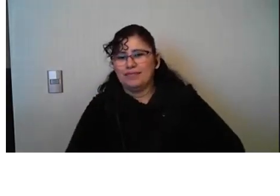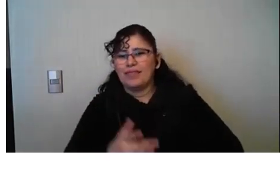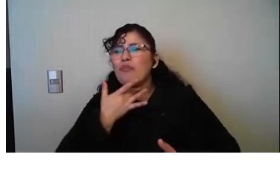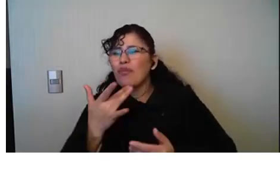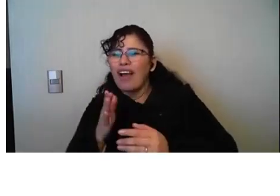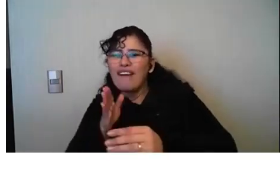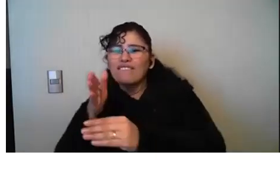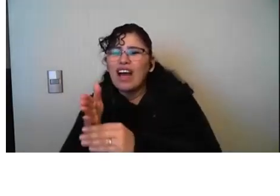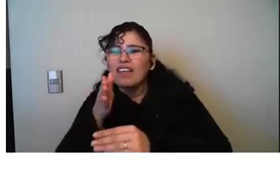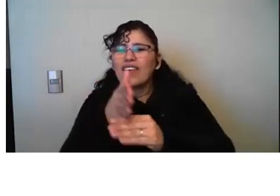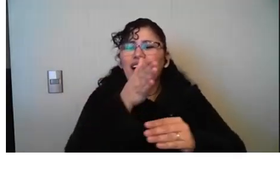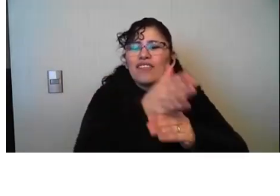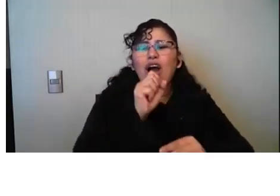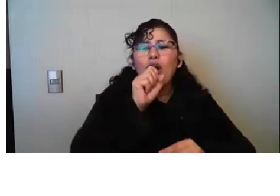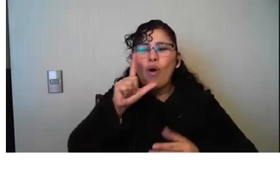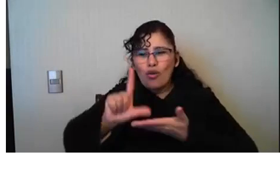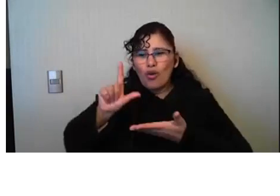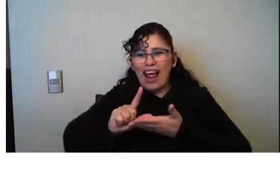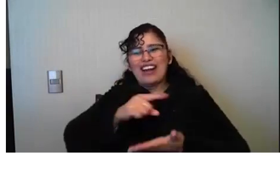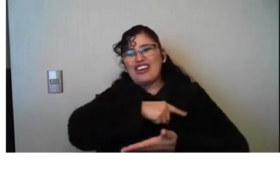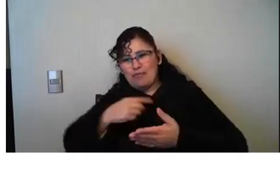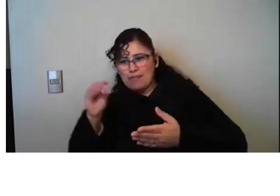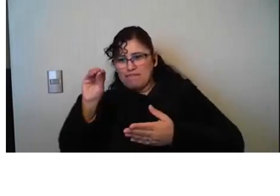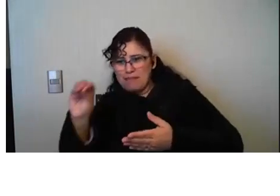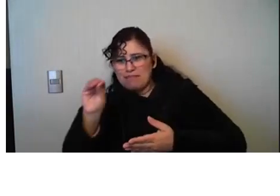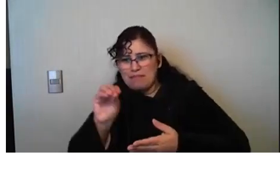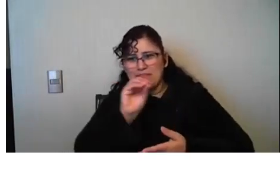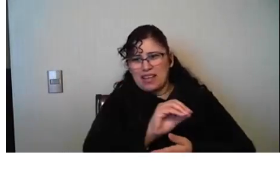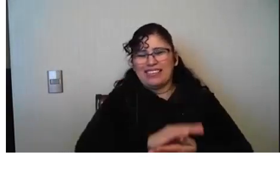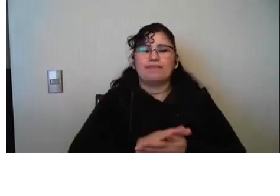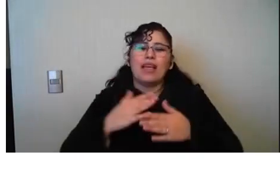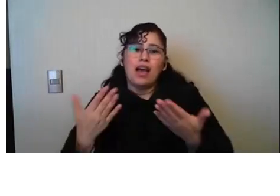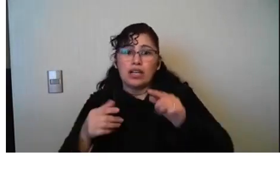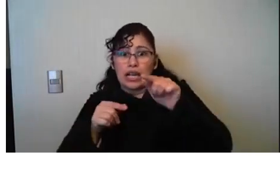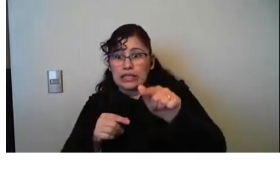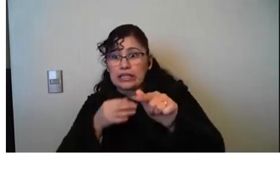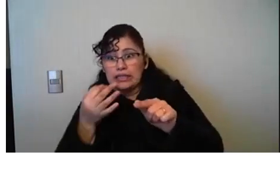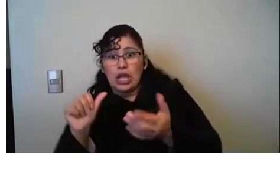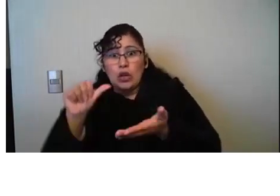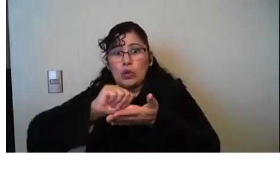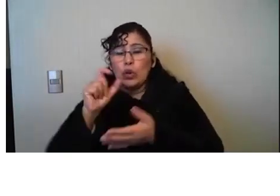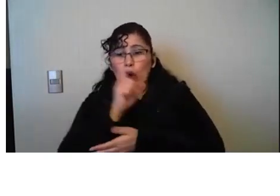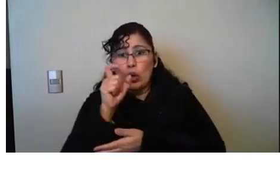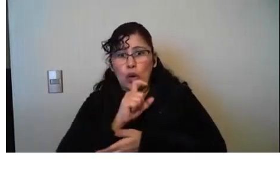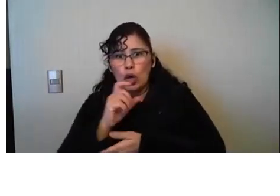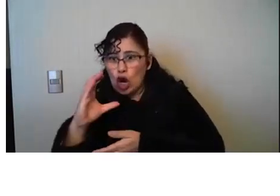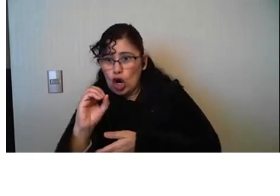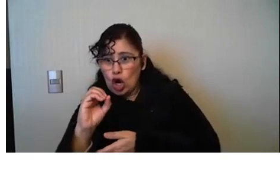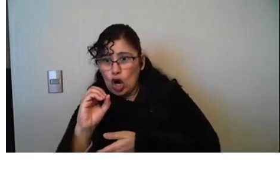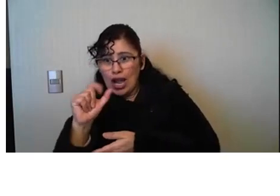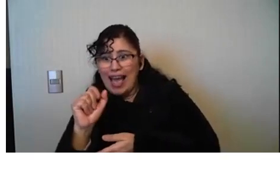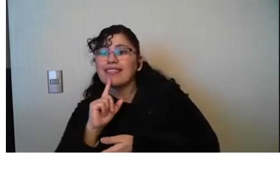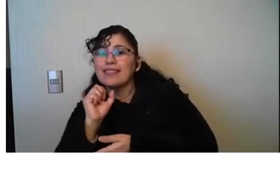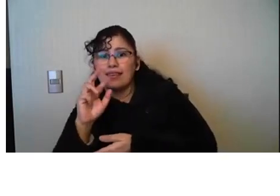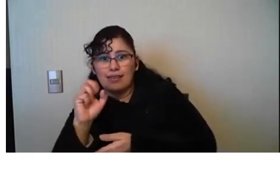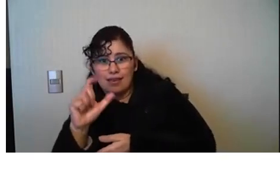Dento-tálamo cortical. Hacia el núcleo rojo, que es una colateral que aparece acá, eso es una colateral. Esta es la vía principal, esta es una